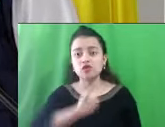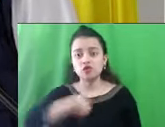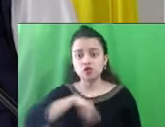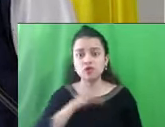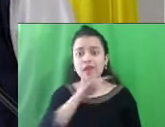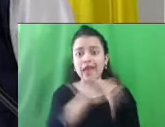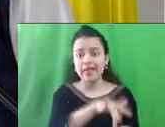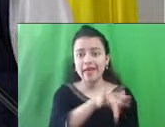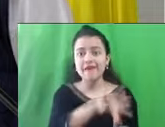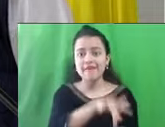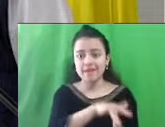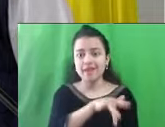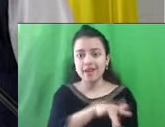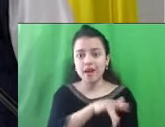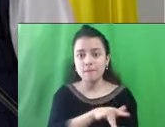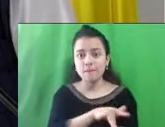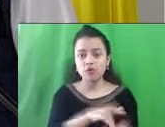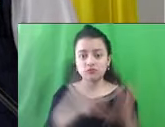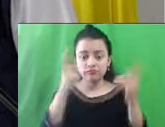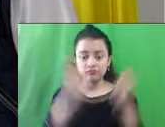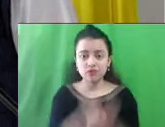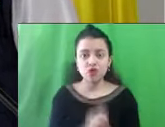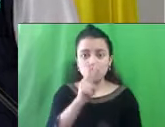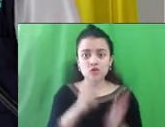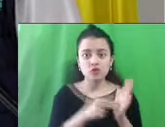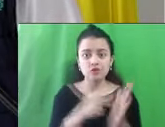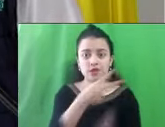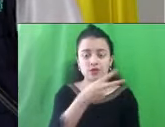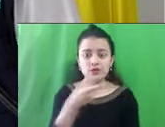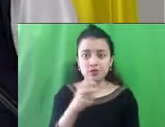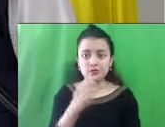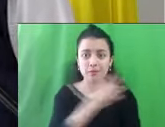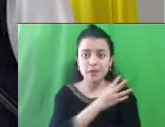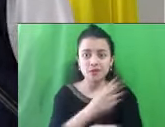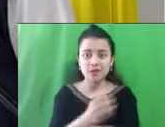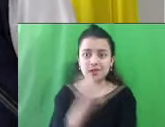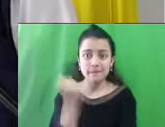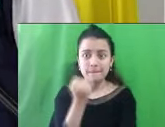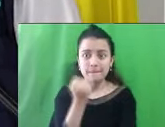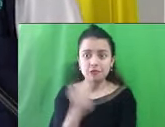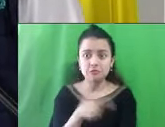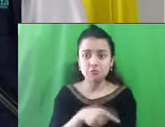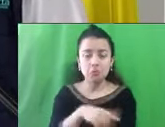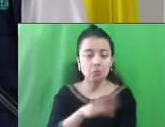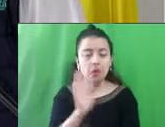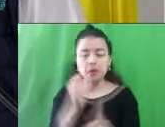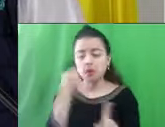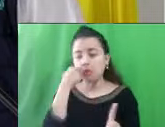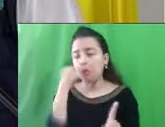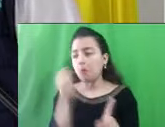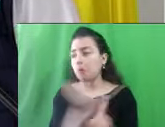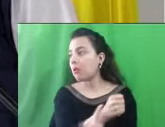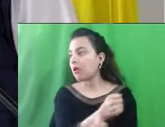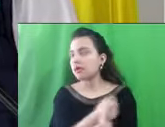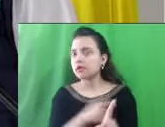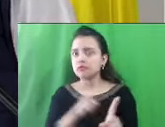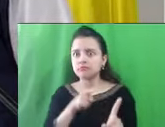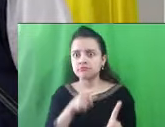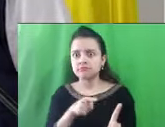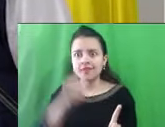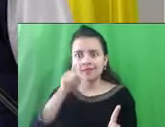oscilaban por un valor de 2.200 millones de pesos, valor que tampoco se tomó en cuenta. También tenemos sentencias judiciales,